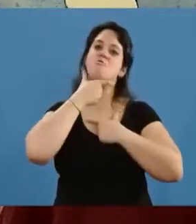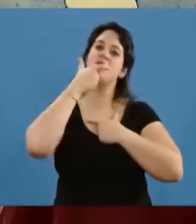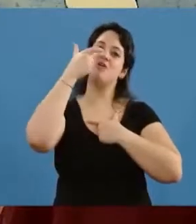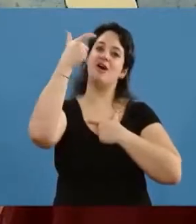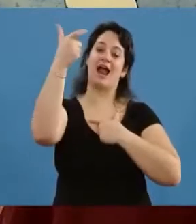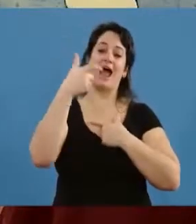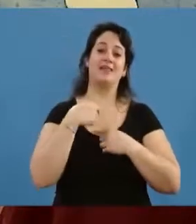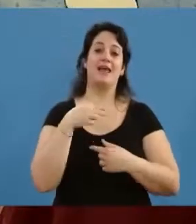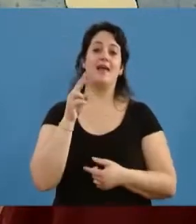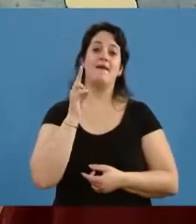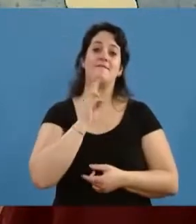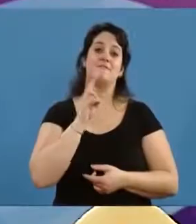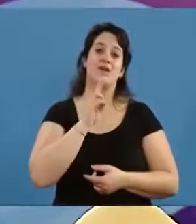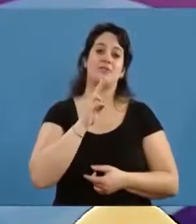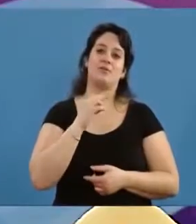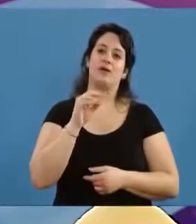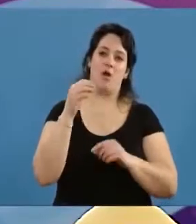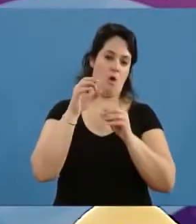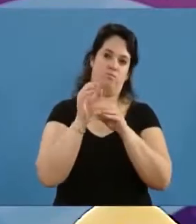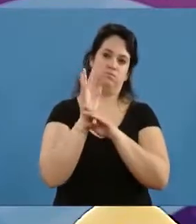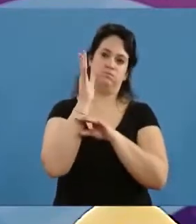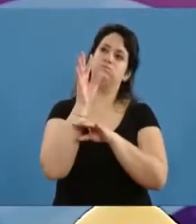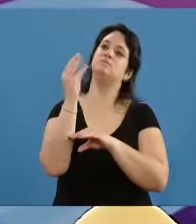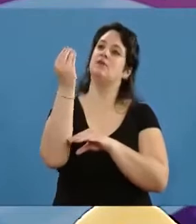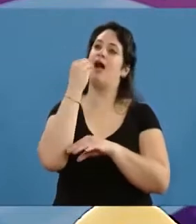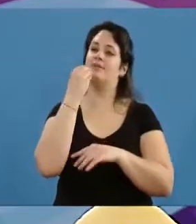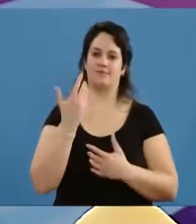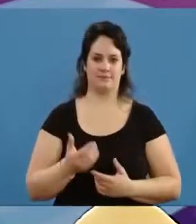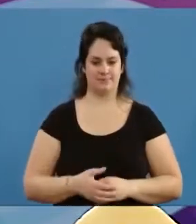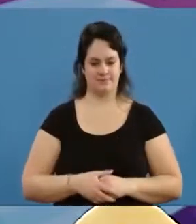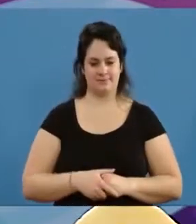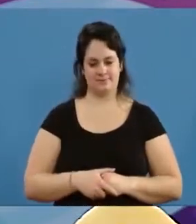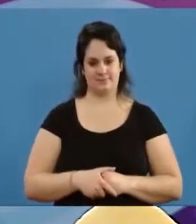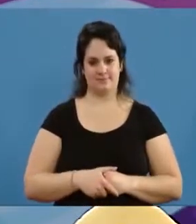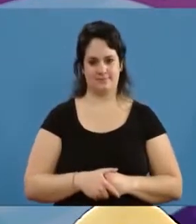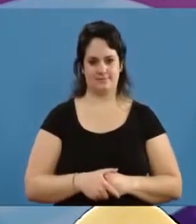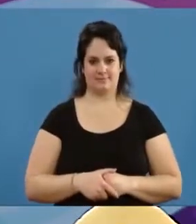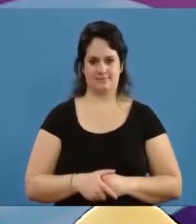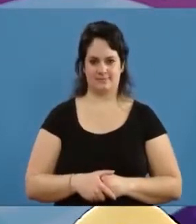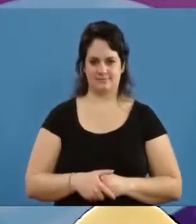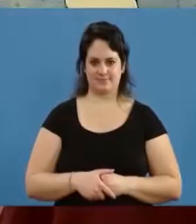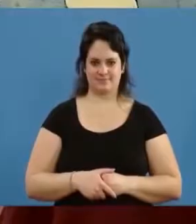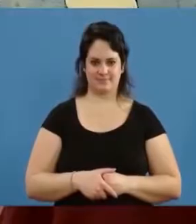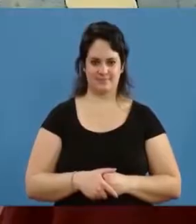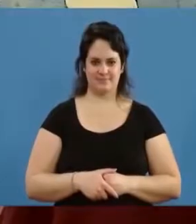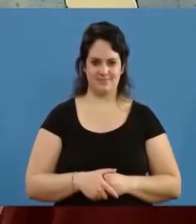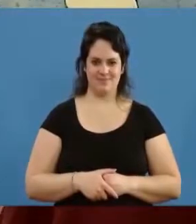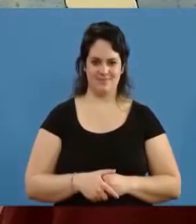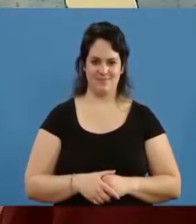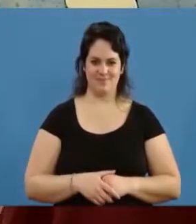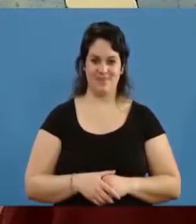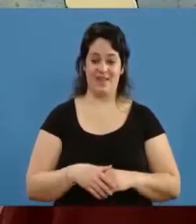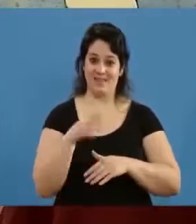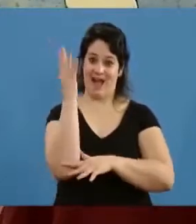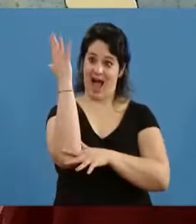que comía hojas. El dinosaurio con cuello largo que comía hojas. De la copa